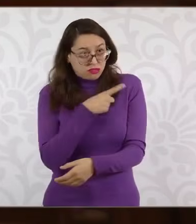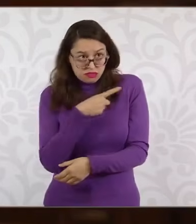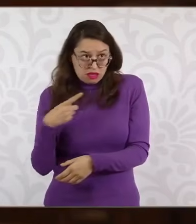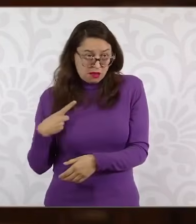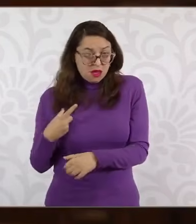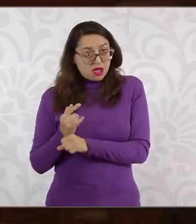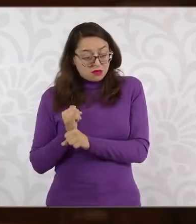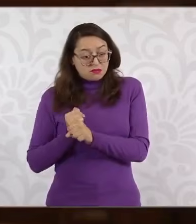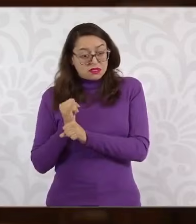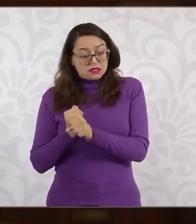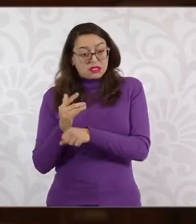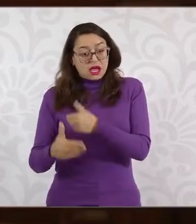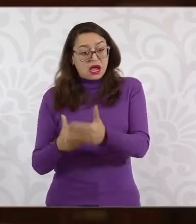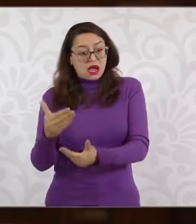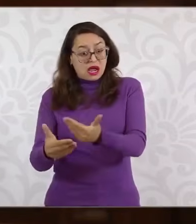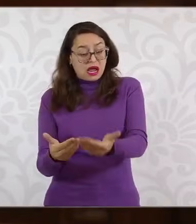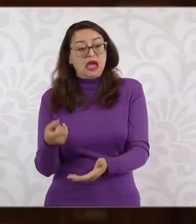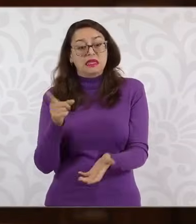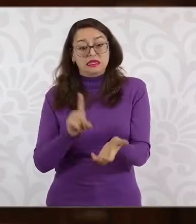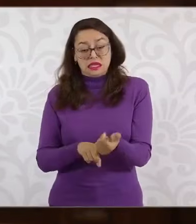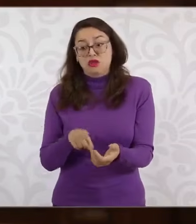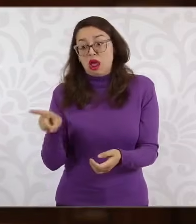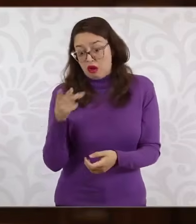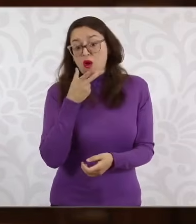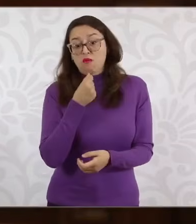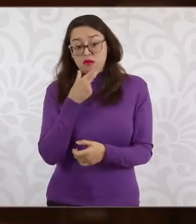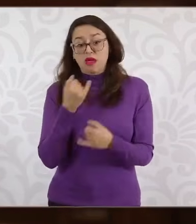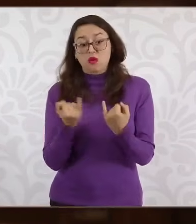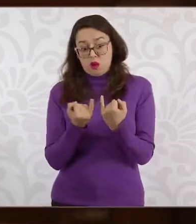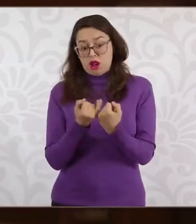de esta agresión en la que también murió el propio agresor y